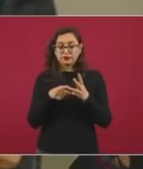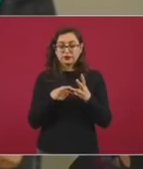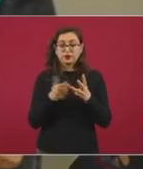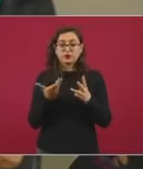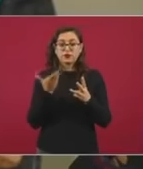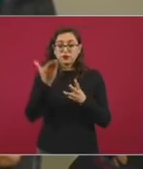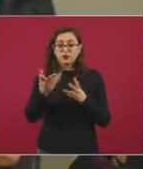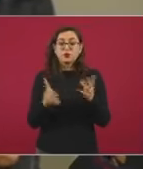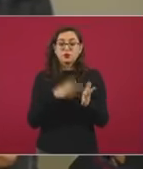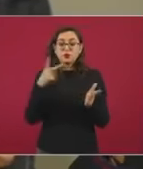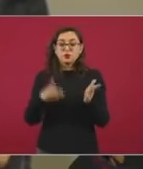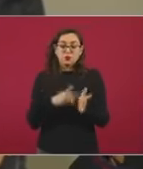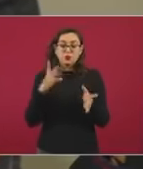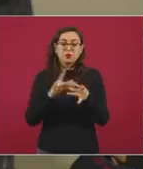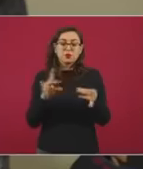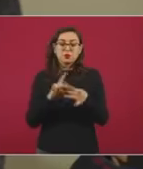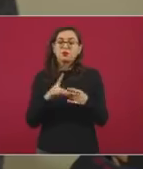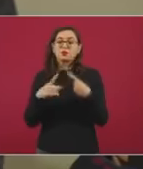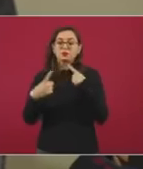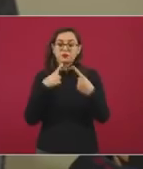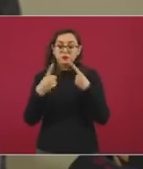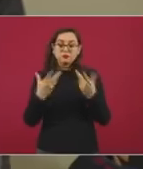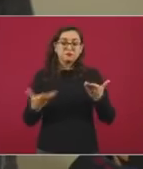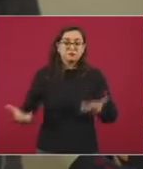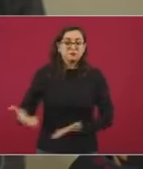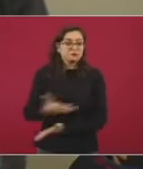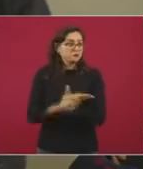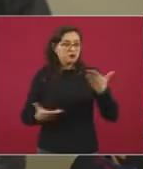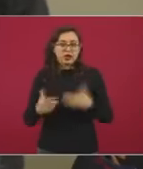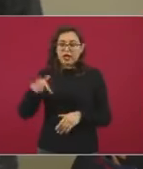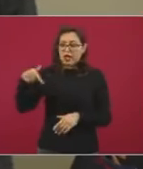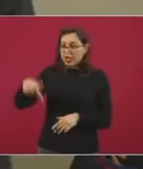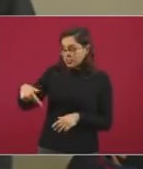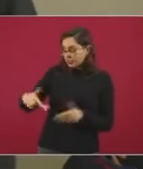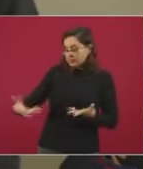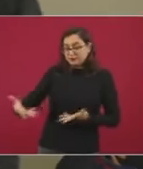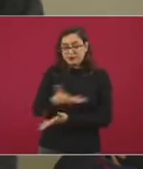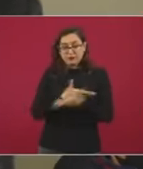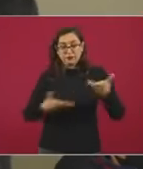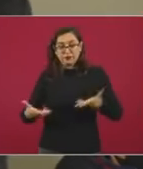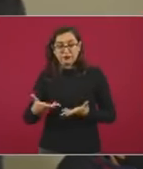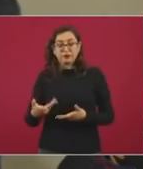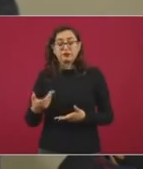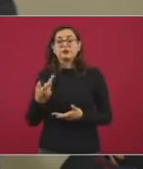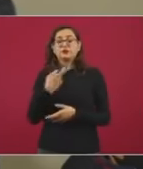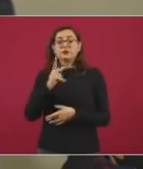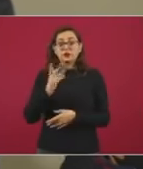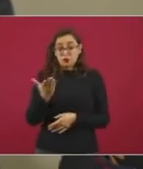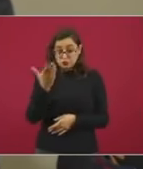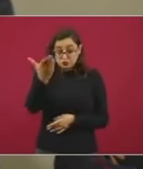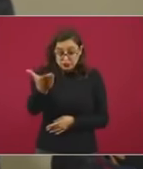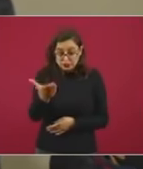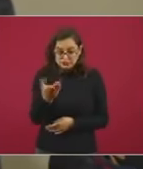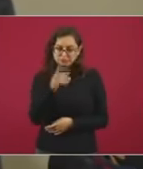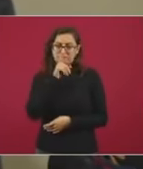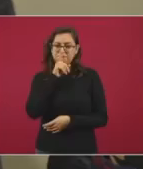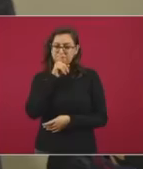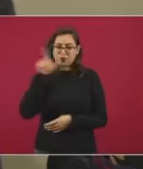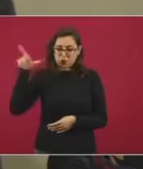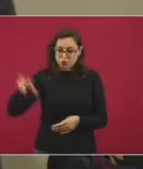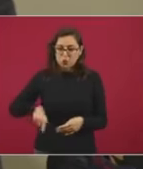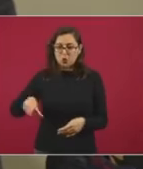y le quiero comentar el lado bueno y el lado malo, pero no nada más de usted, sino también de los funcionarios. Hay funcionarios que durante este